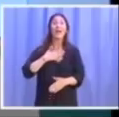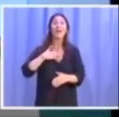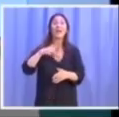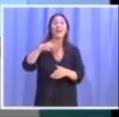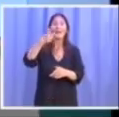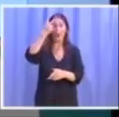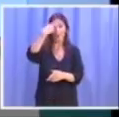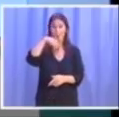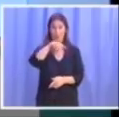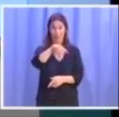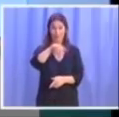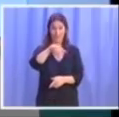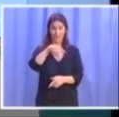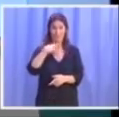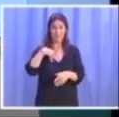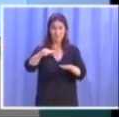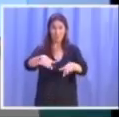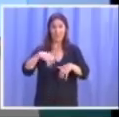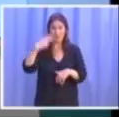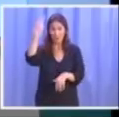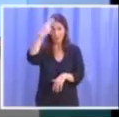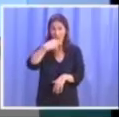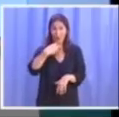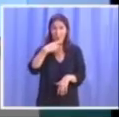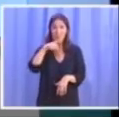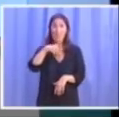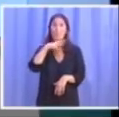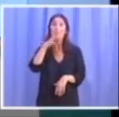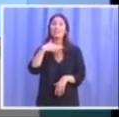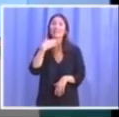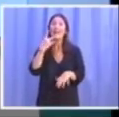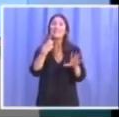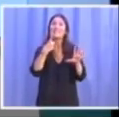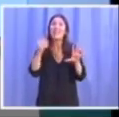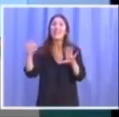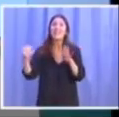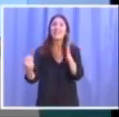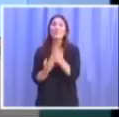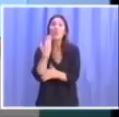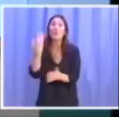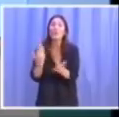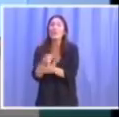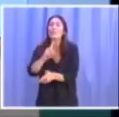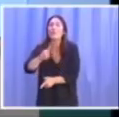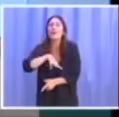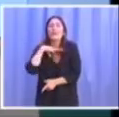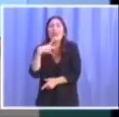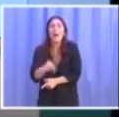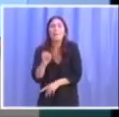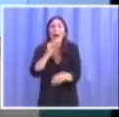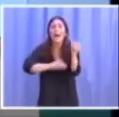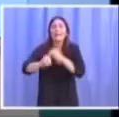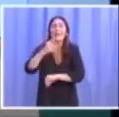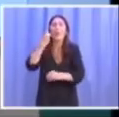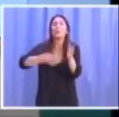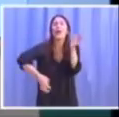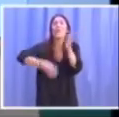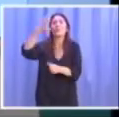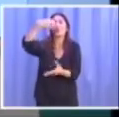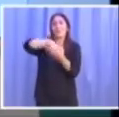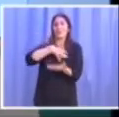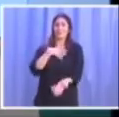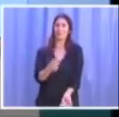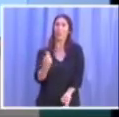de la ONCE, en el Salón de la ONCE, porque lleva 600 días sin no es capaz de arreglar un solo ascensor del